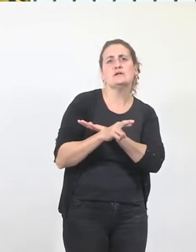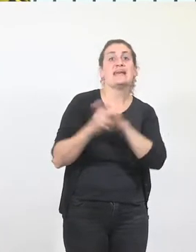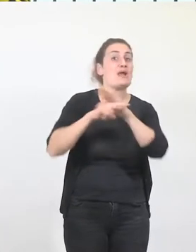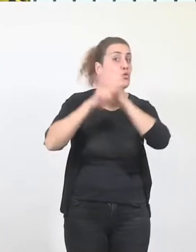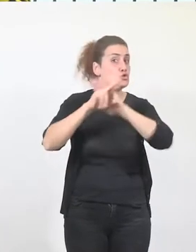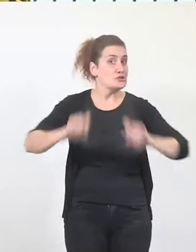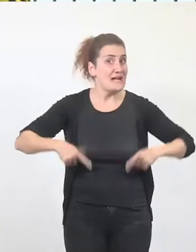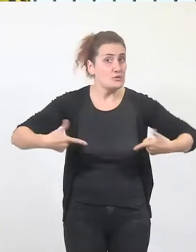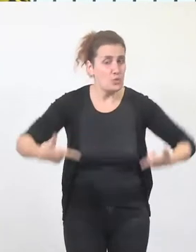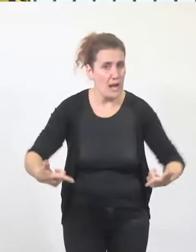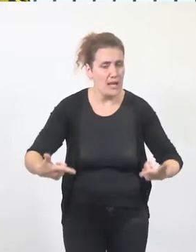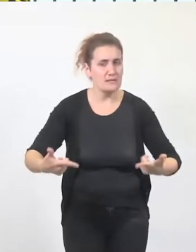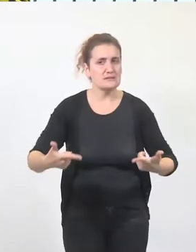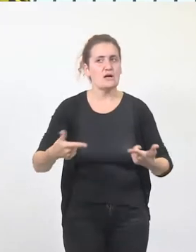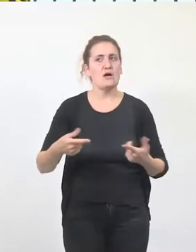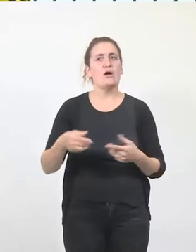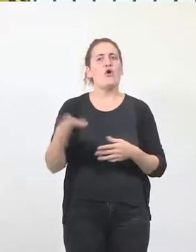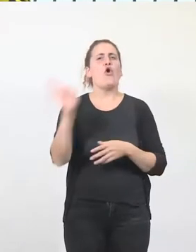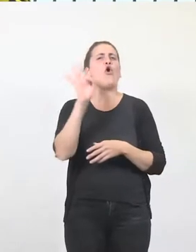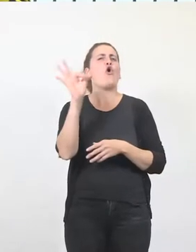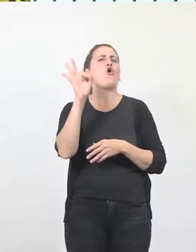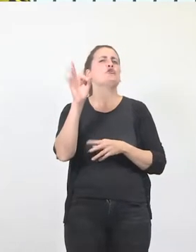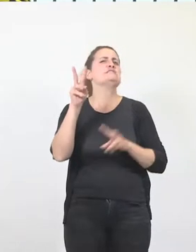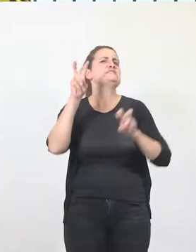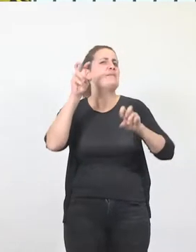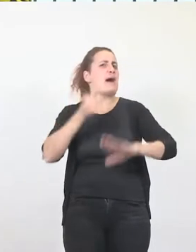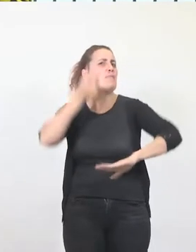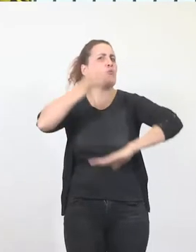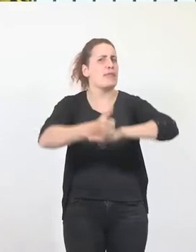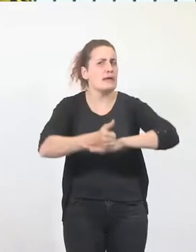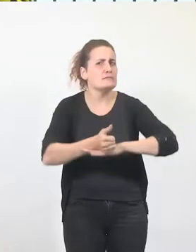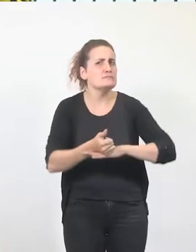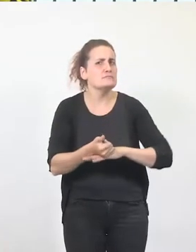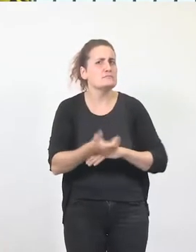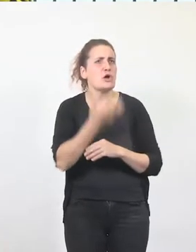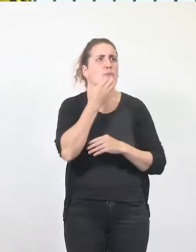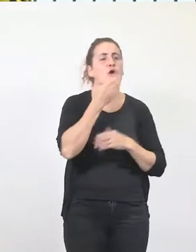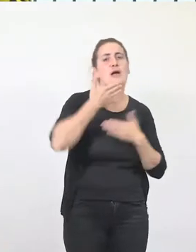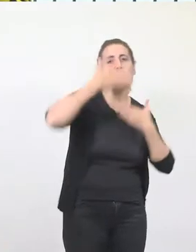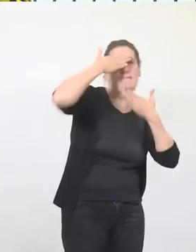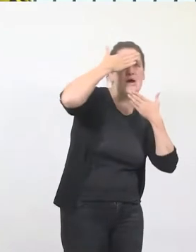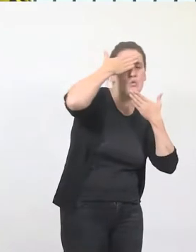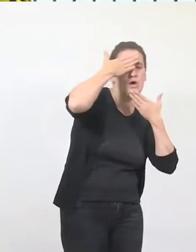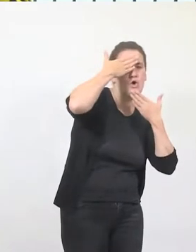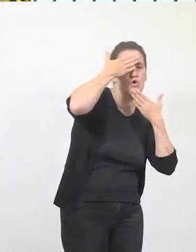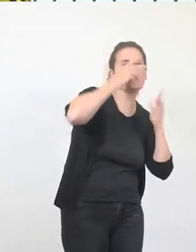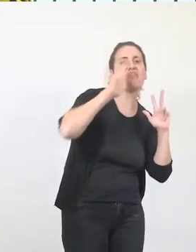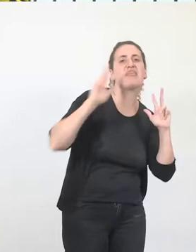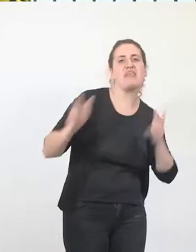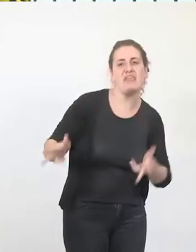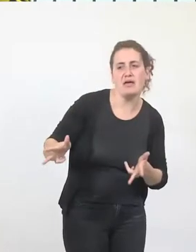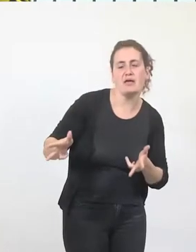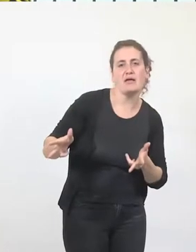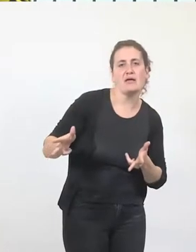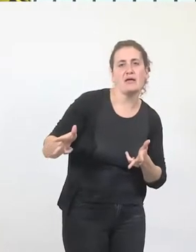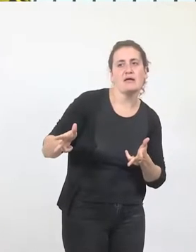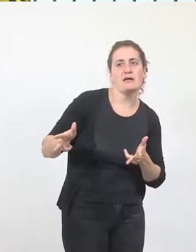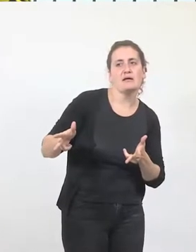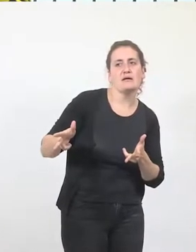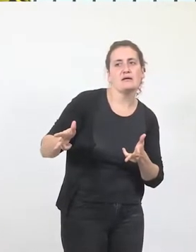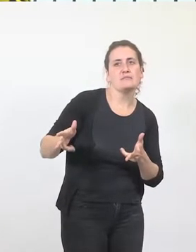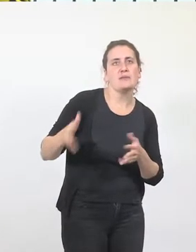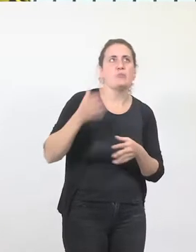naturales en esta cuestión? ¿O es una cuestión de poder? Es decir, el hecho de que si Marruecos es ceder, al final hablamos también de un